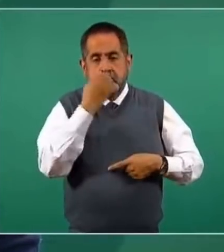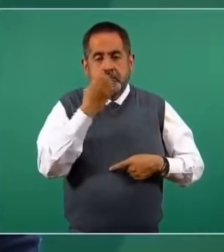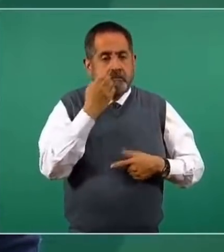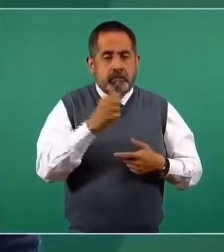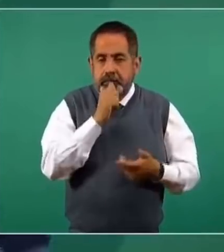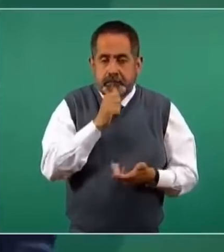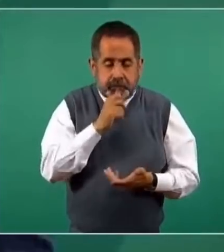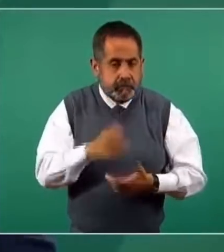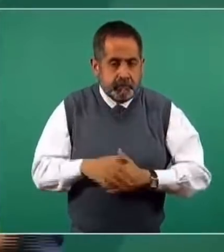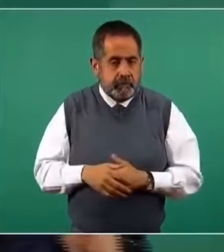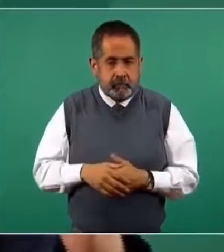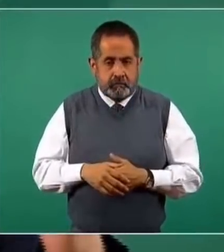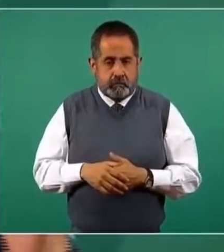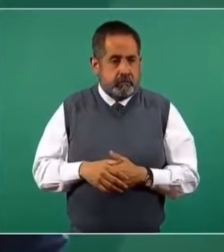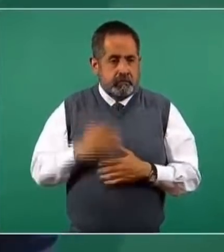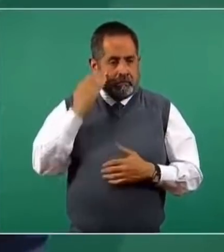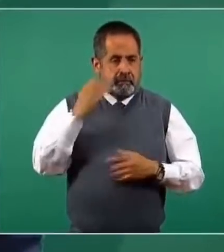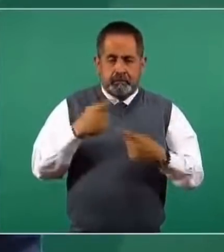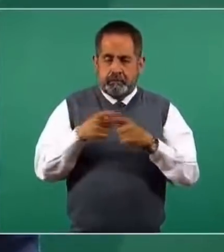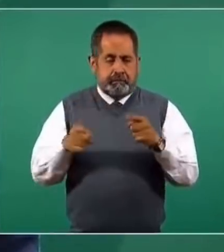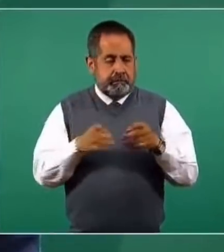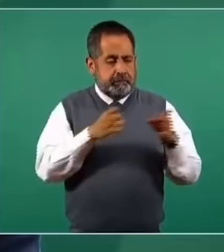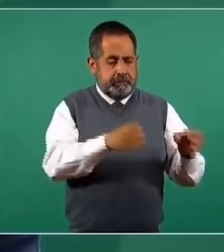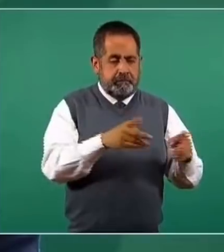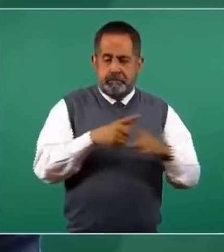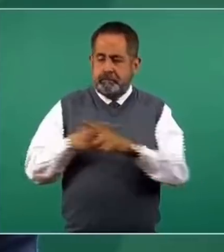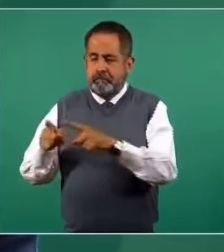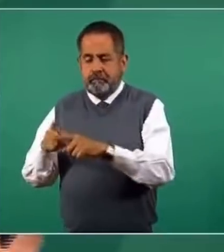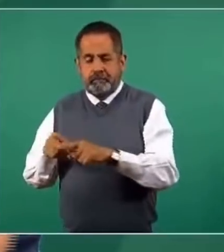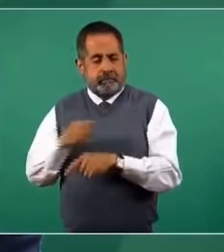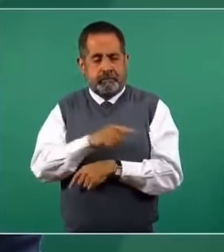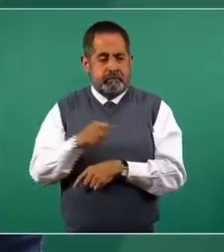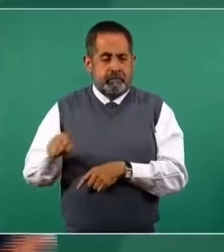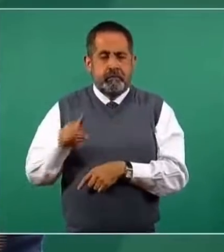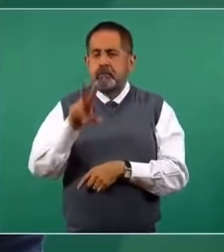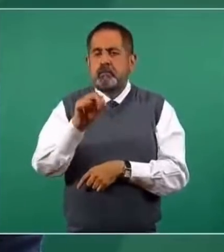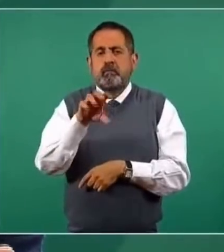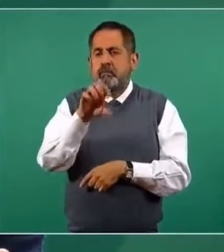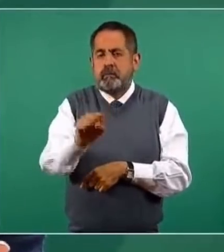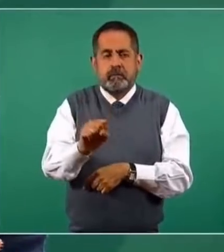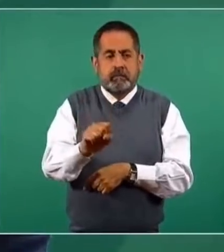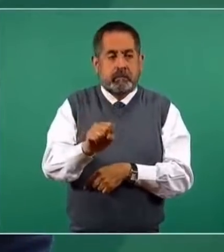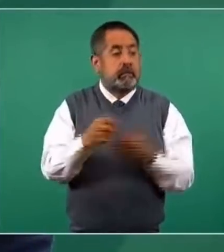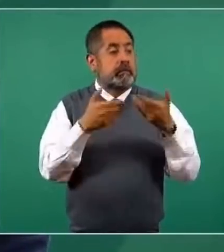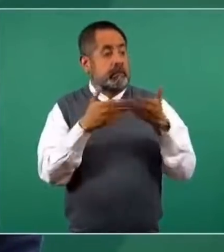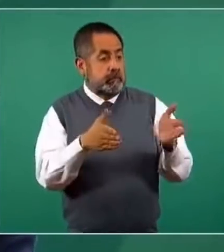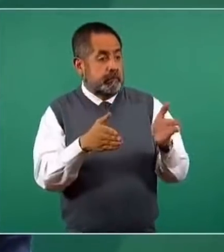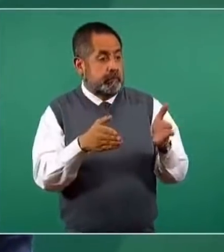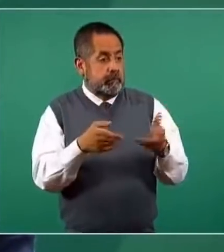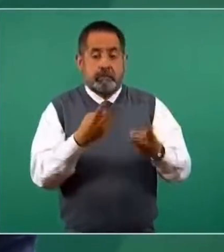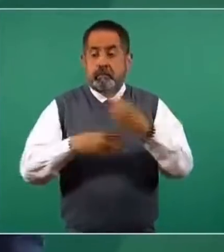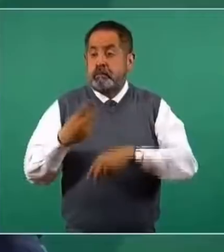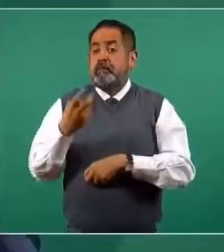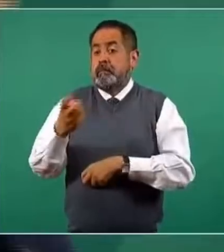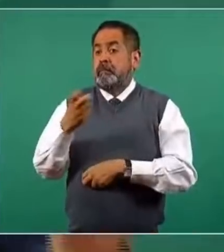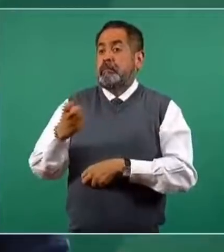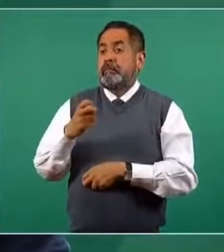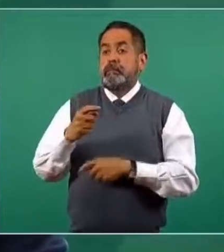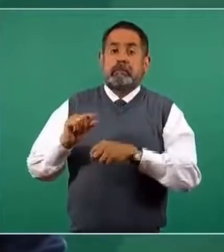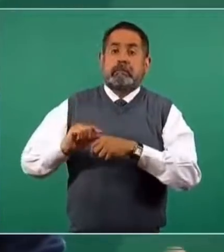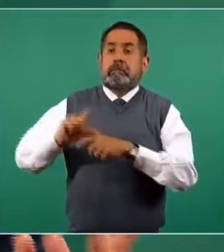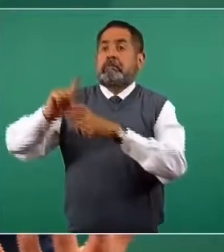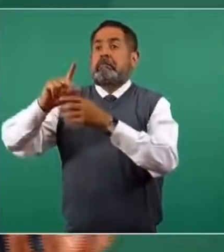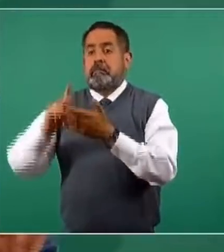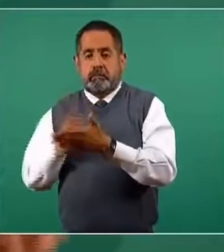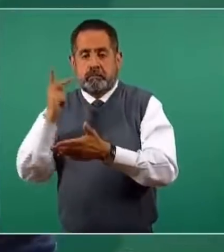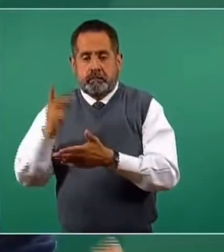escuelas. Es una ventana de tiempo diferente. Entonces no hay ninguna relación causa-efecto entre abrir escuelas y que haya